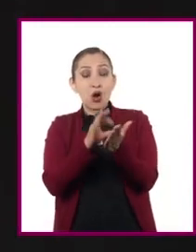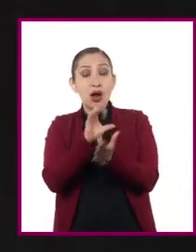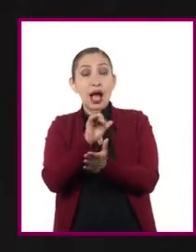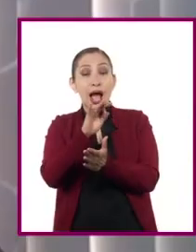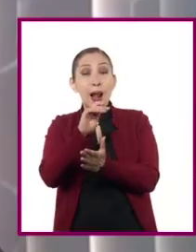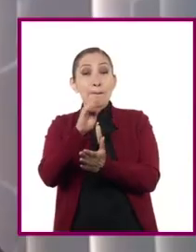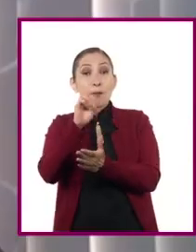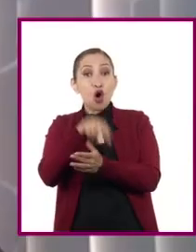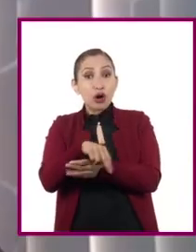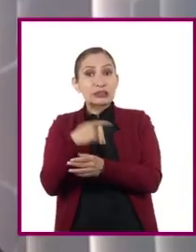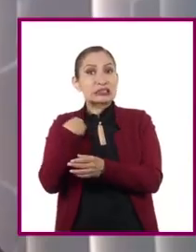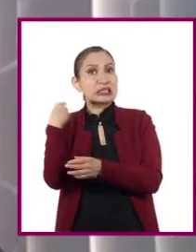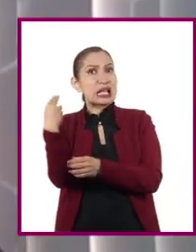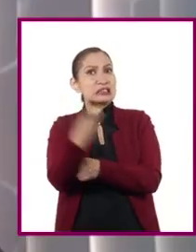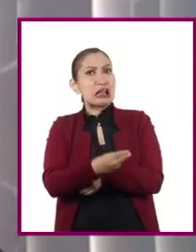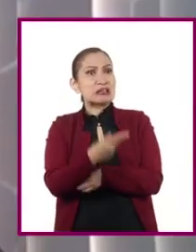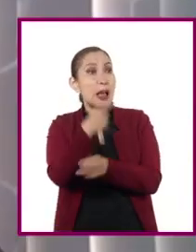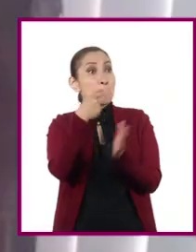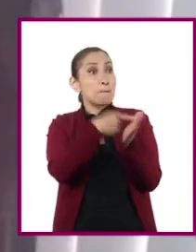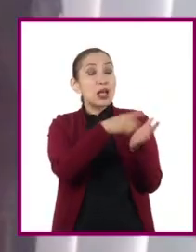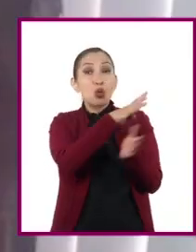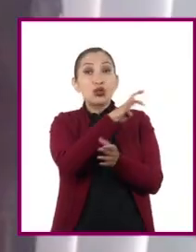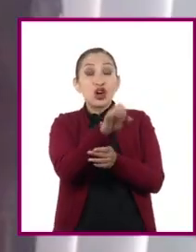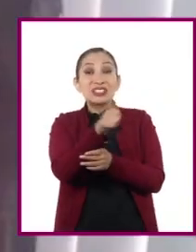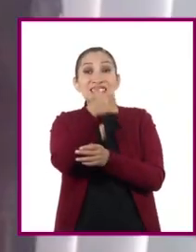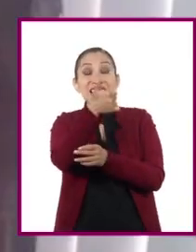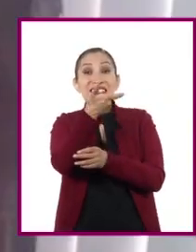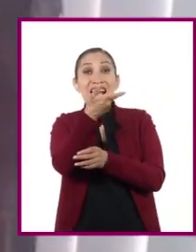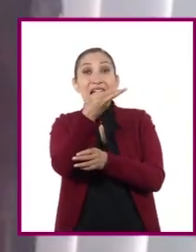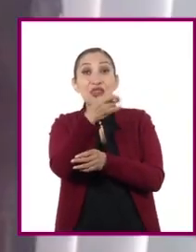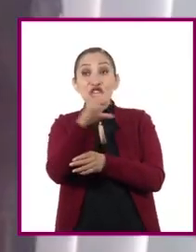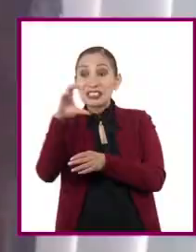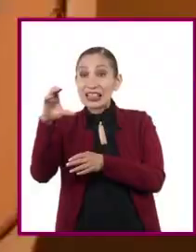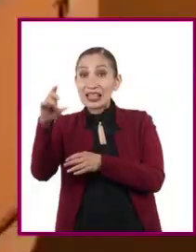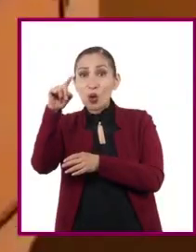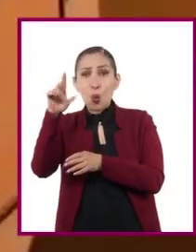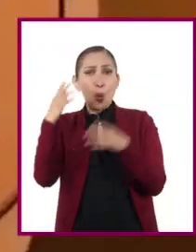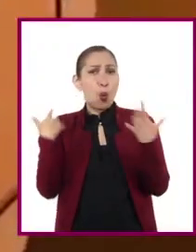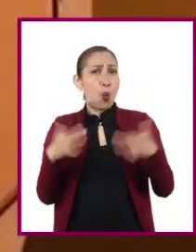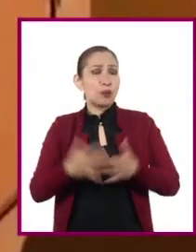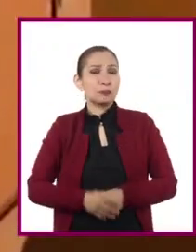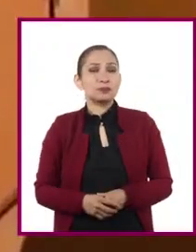carbón, lo que requiere 1.406 grados centígrados.